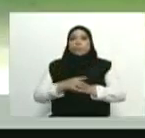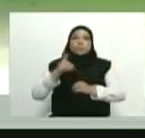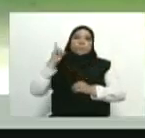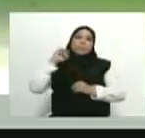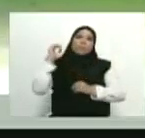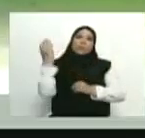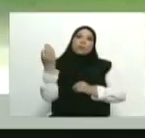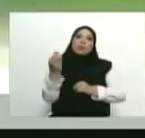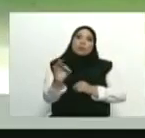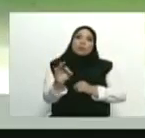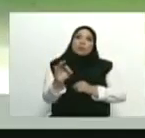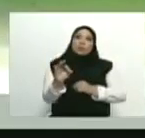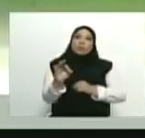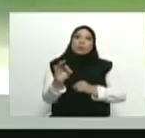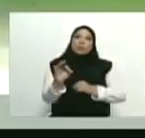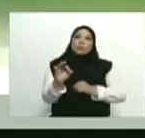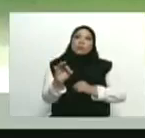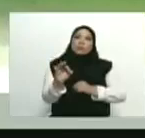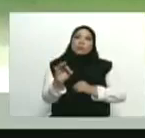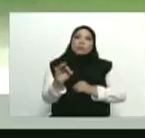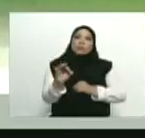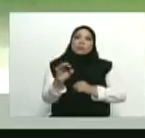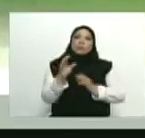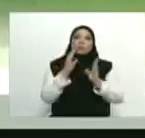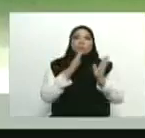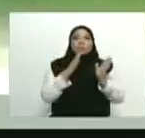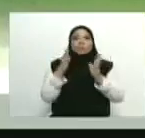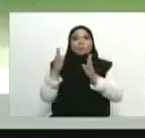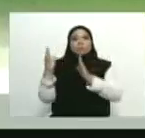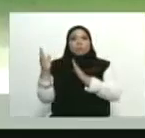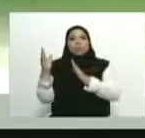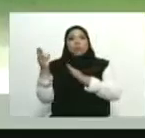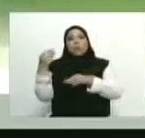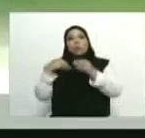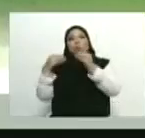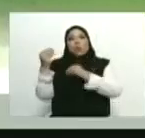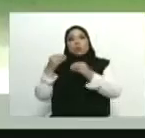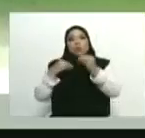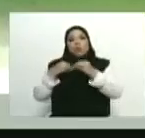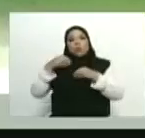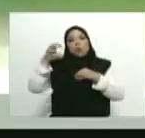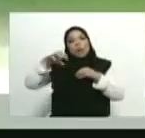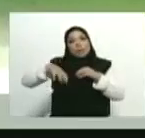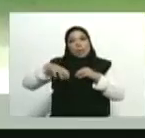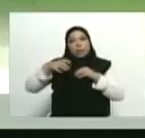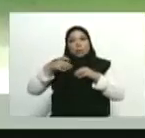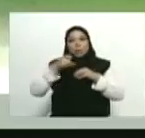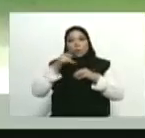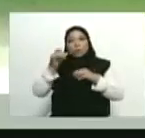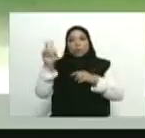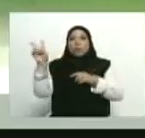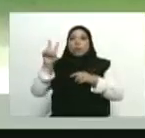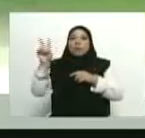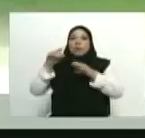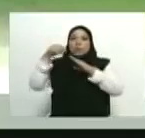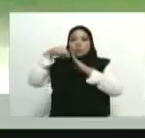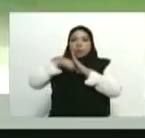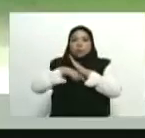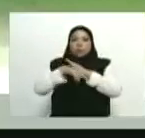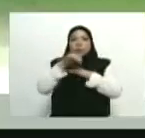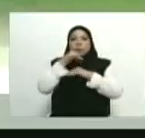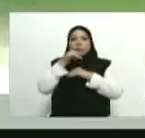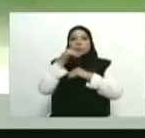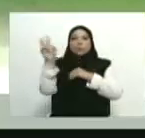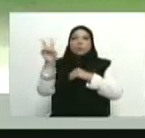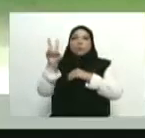Guárico, estamos en el segmento con Maduro Más Regiones, mostrando la Venezuela profunda, la